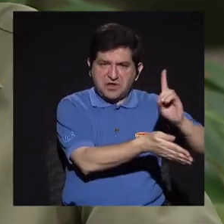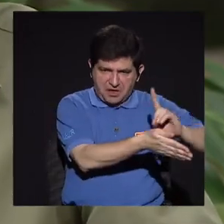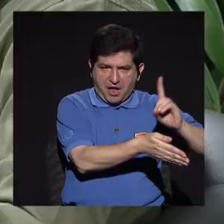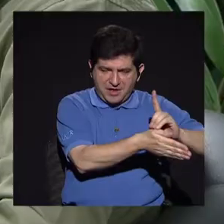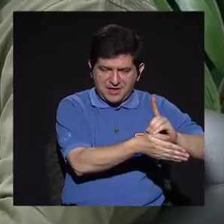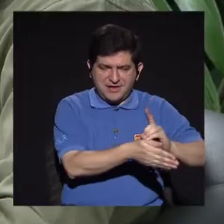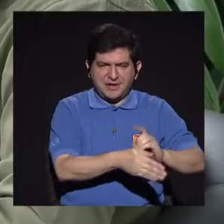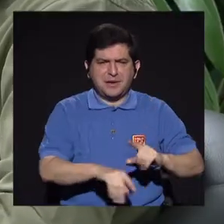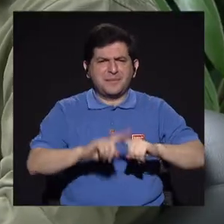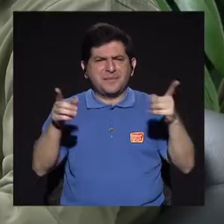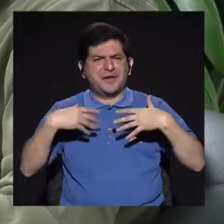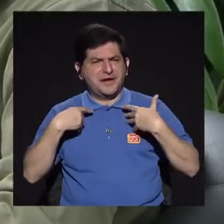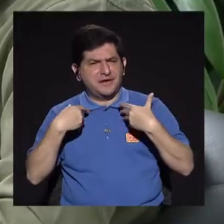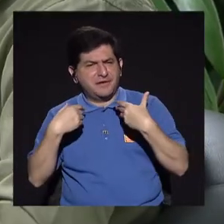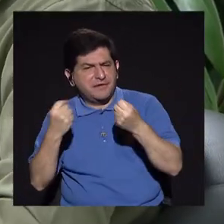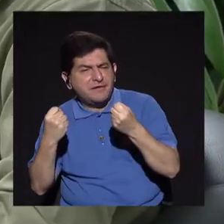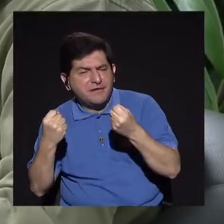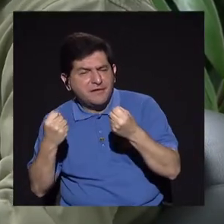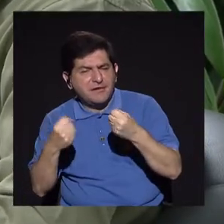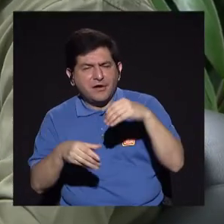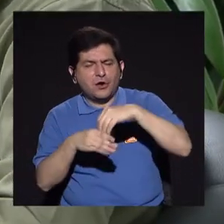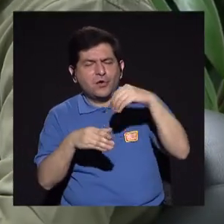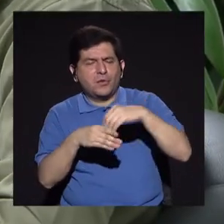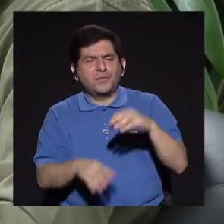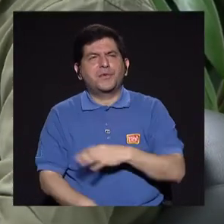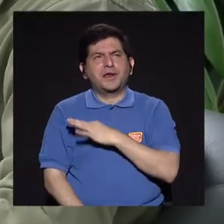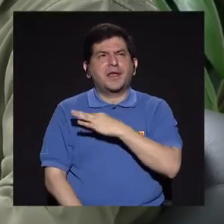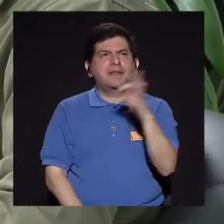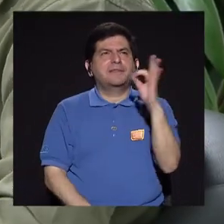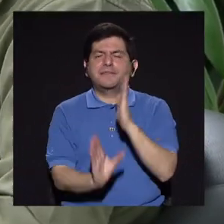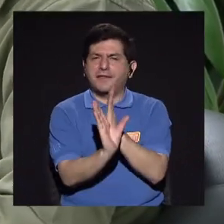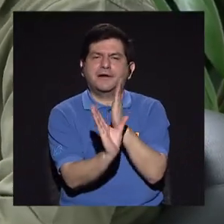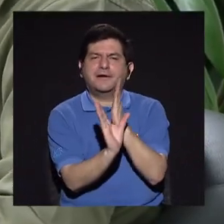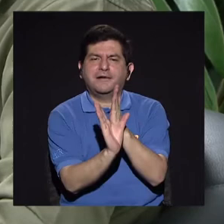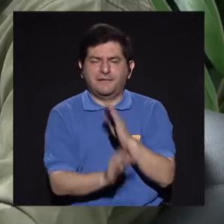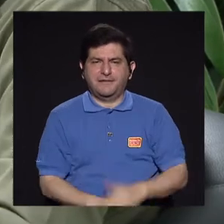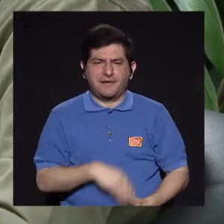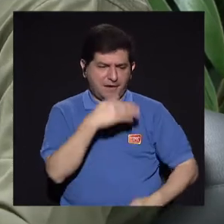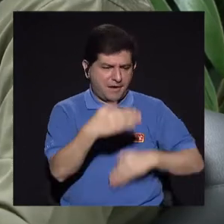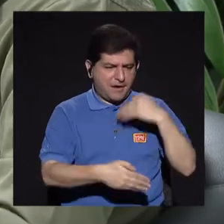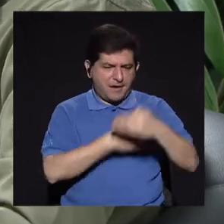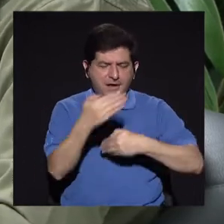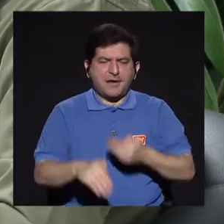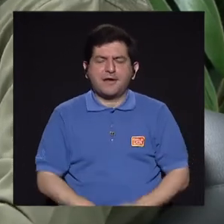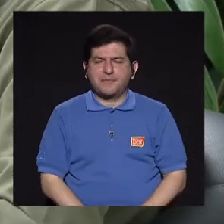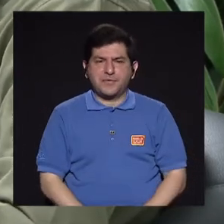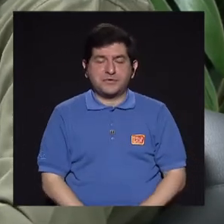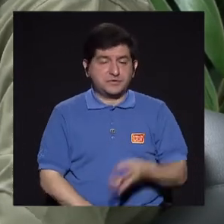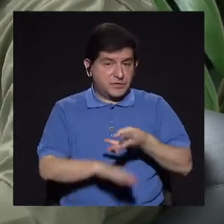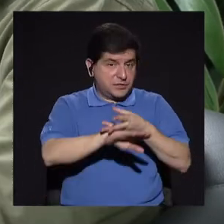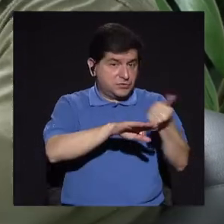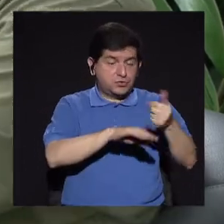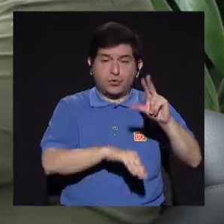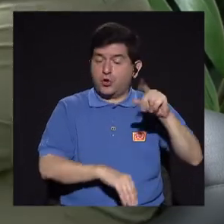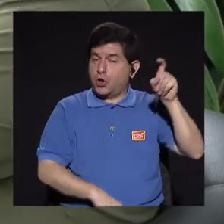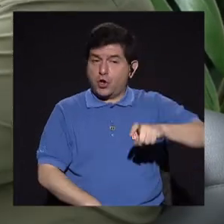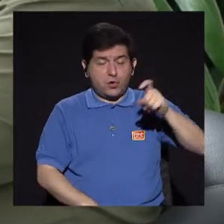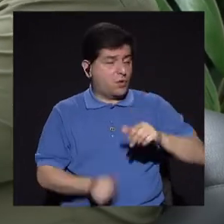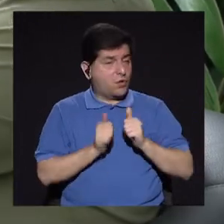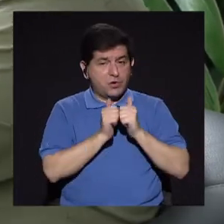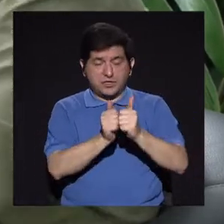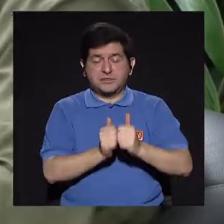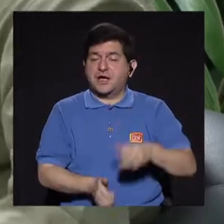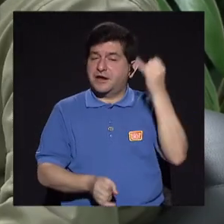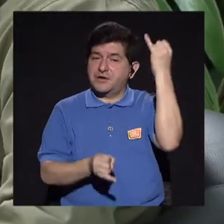médico. Sanar lleva un componente más espiritual, más psicológico en el proceso curativo y no siempre tiene por qué acompañarse de